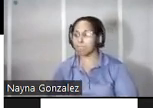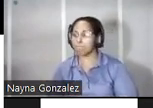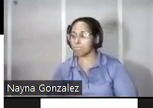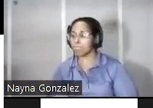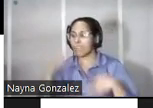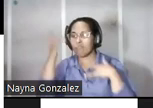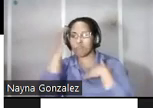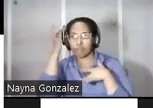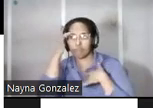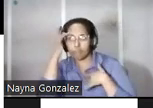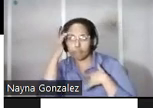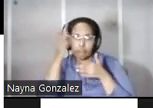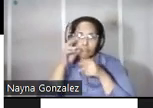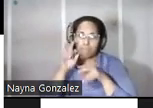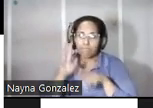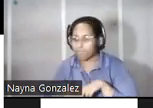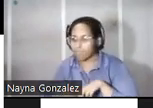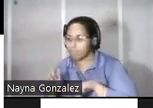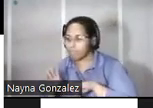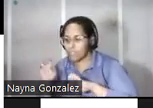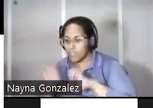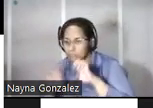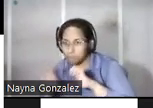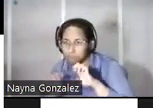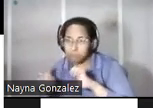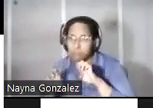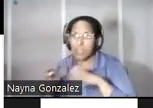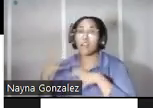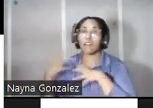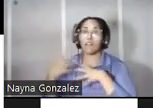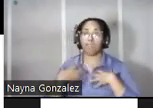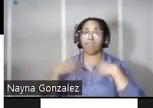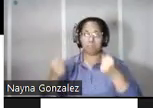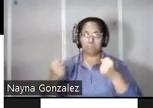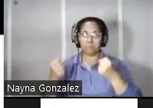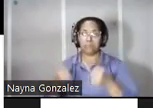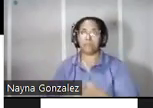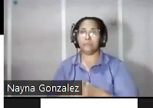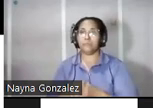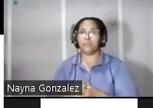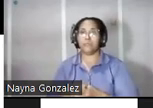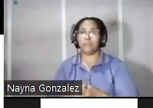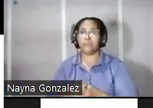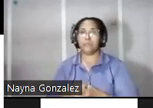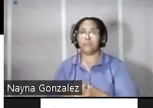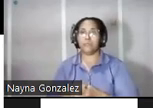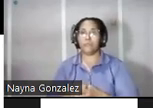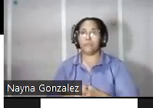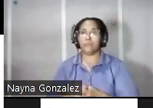días y se aseguraba que estaban completamente saludables, según la radiografía. Aún